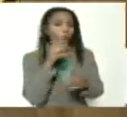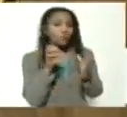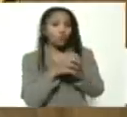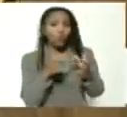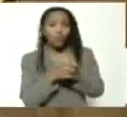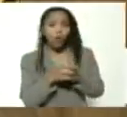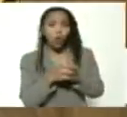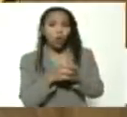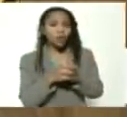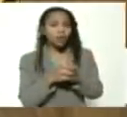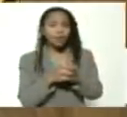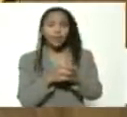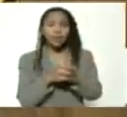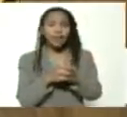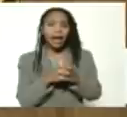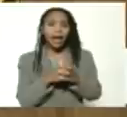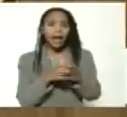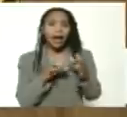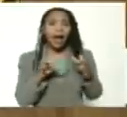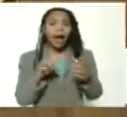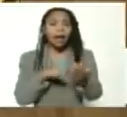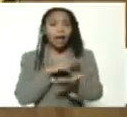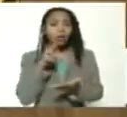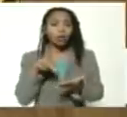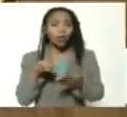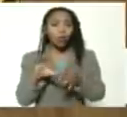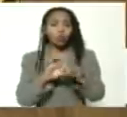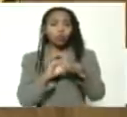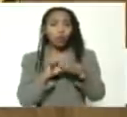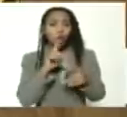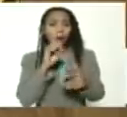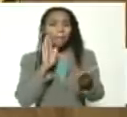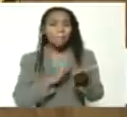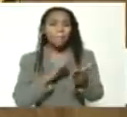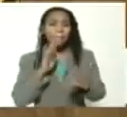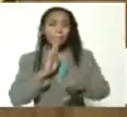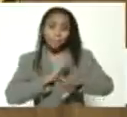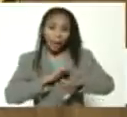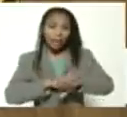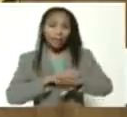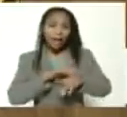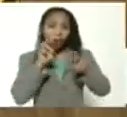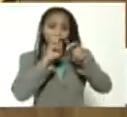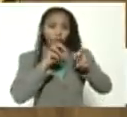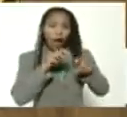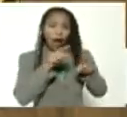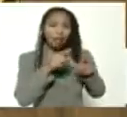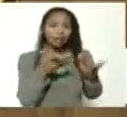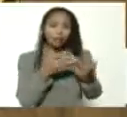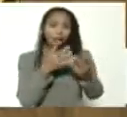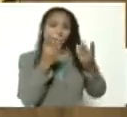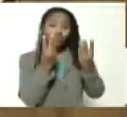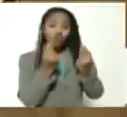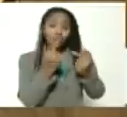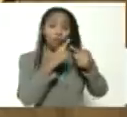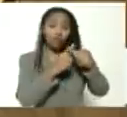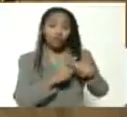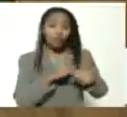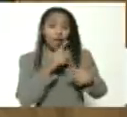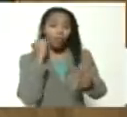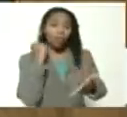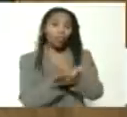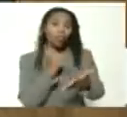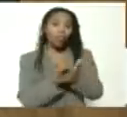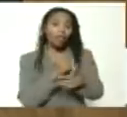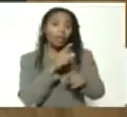hoc de Naciones Unidas que investigue lo que allí pasa diariamente. Yo creo que la cifra de asesinados,